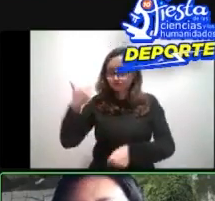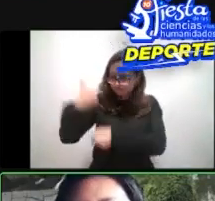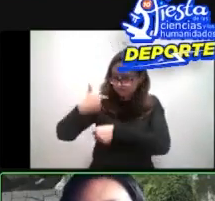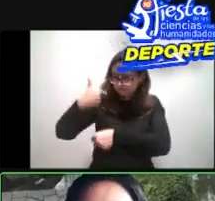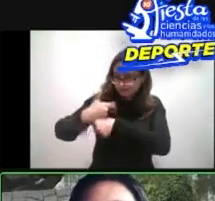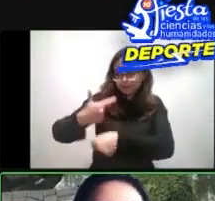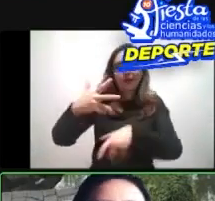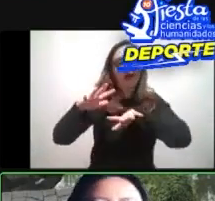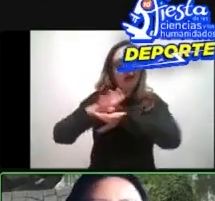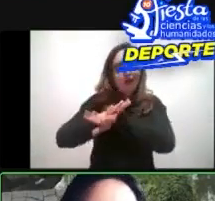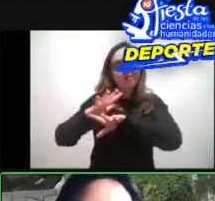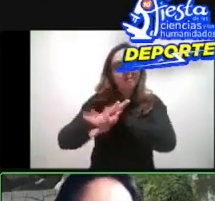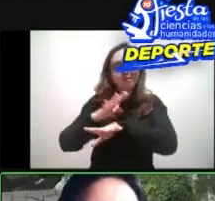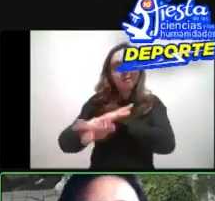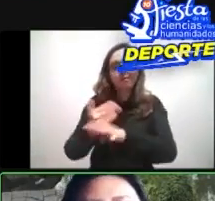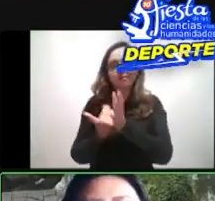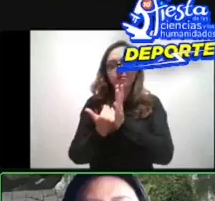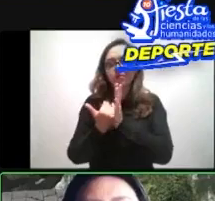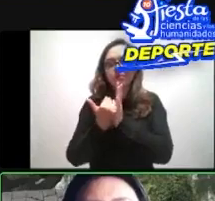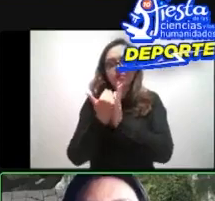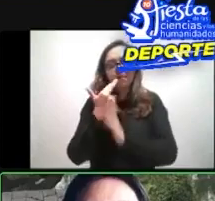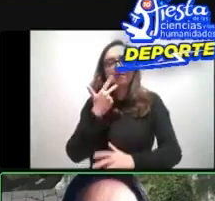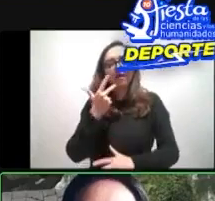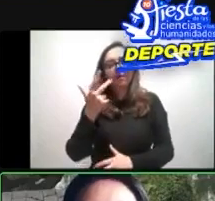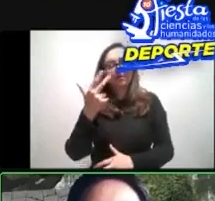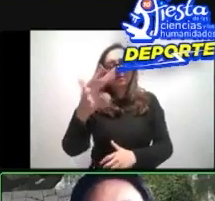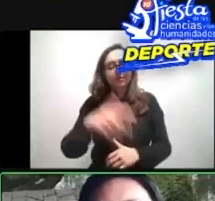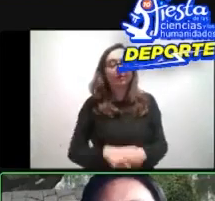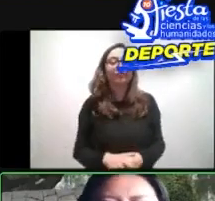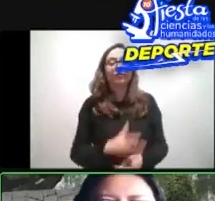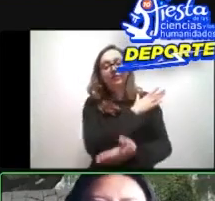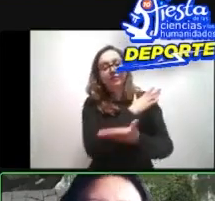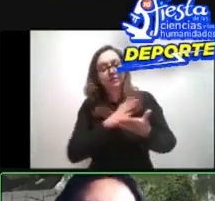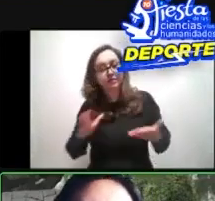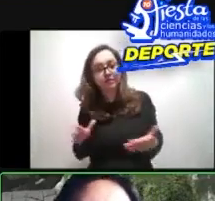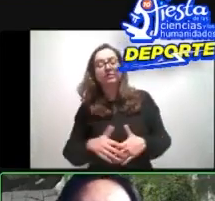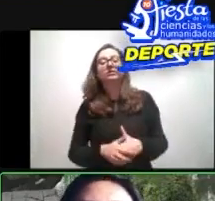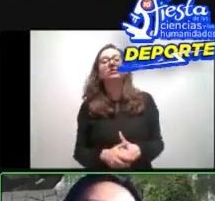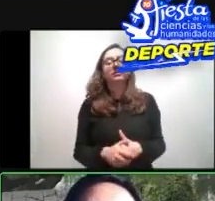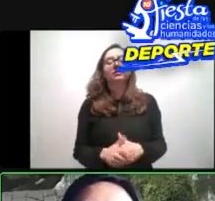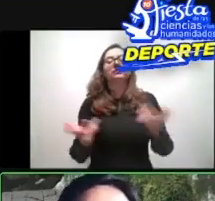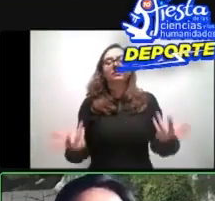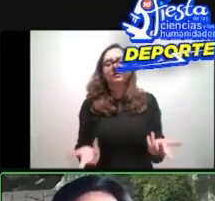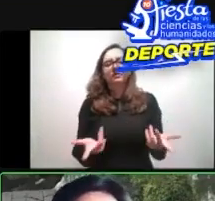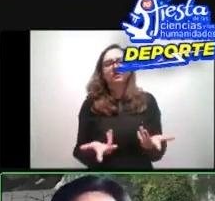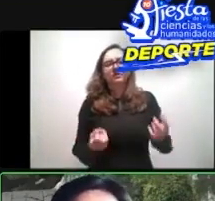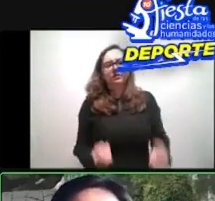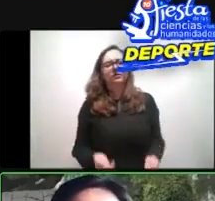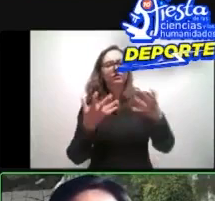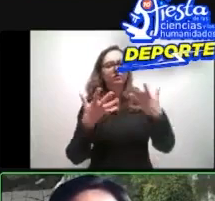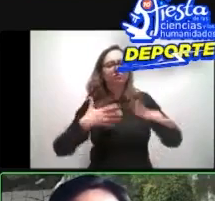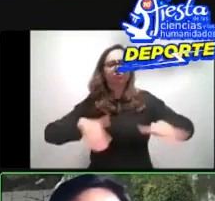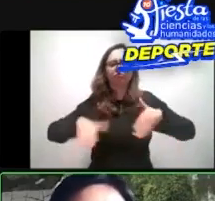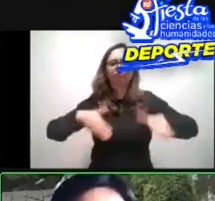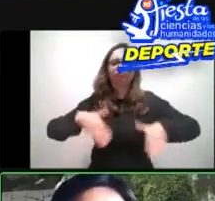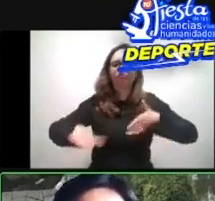como estamos mencionando, en nuestra salud mental. Además de esto, se ha tratado de ver, bueno, cuántos pasos son los